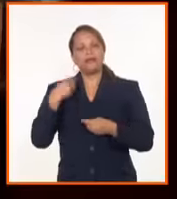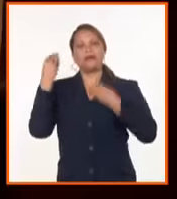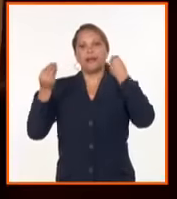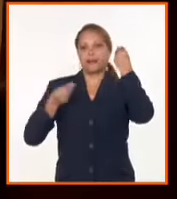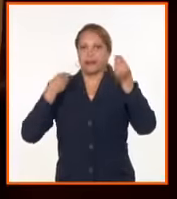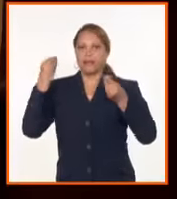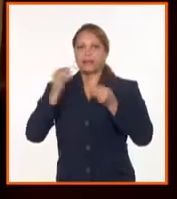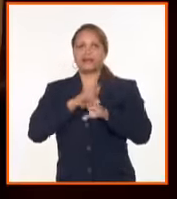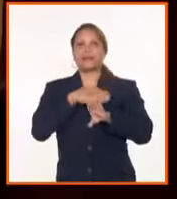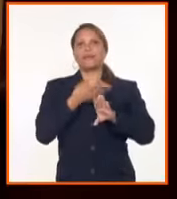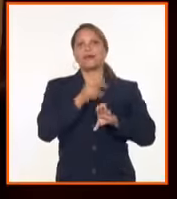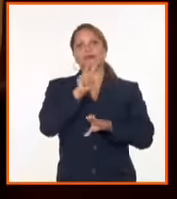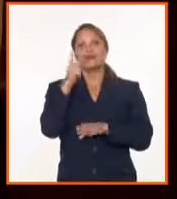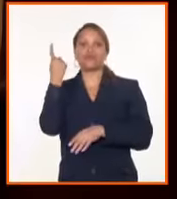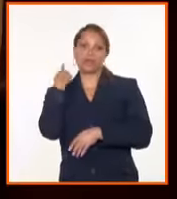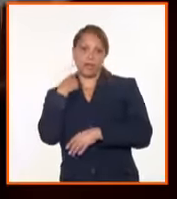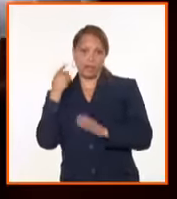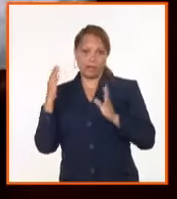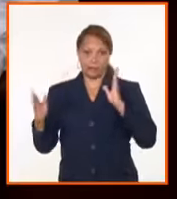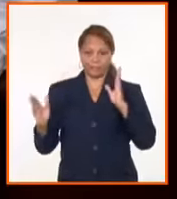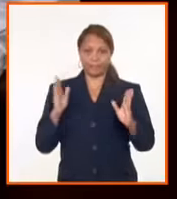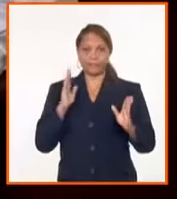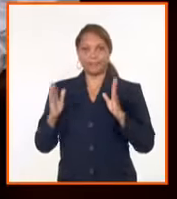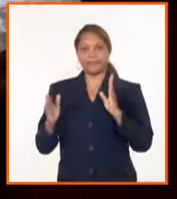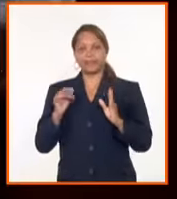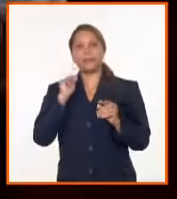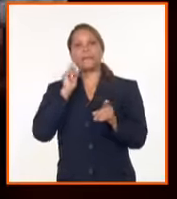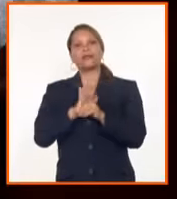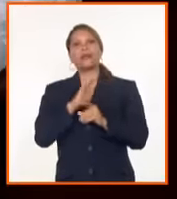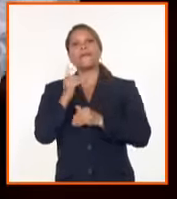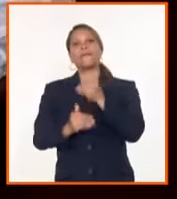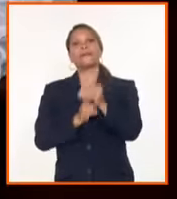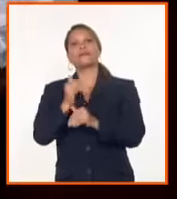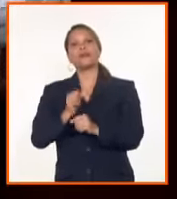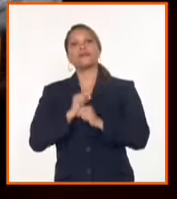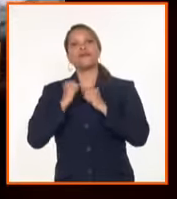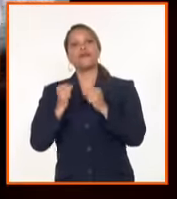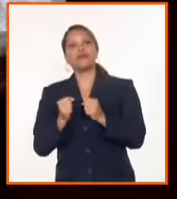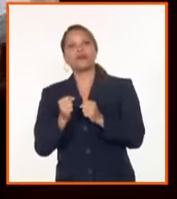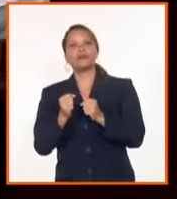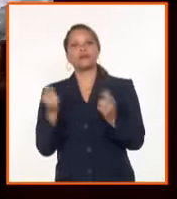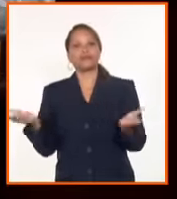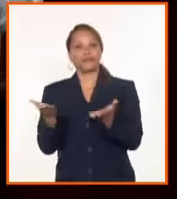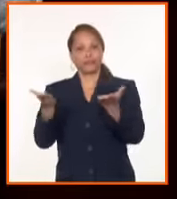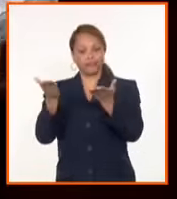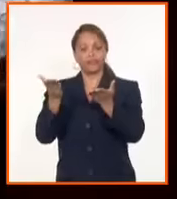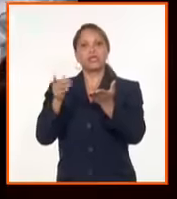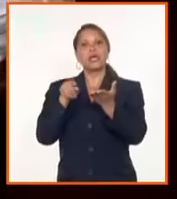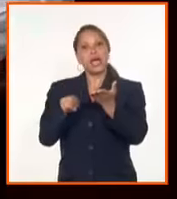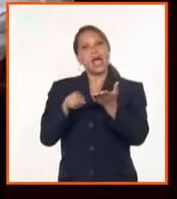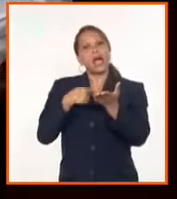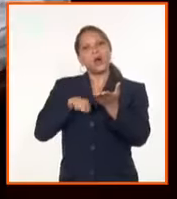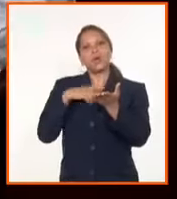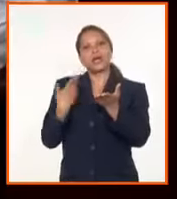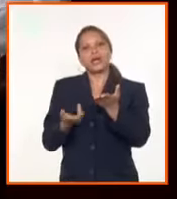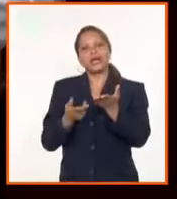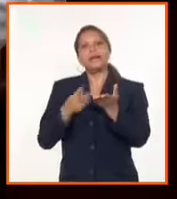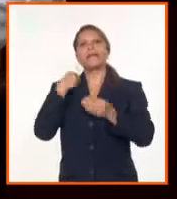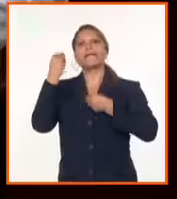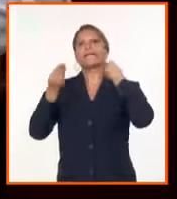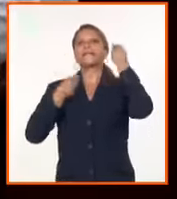después de 2 años de que esto cobró como proceso una mayor intensidad y una mayor dinámica, estamos haciendo